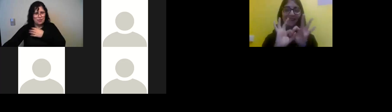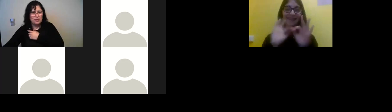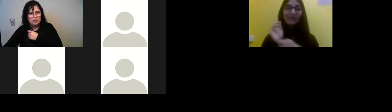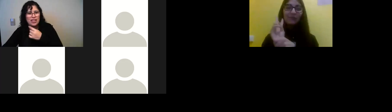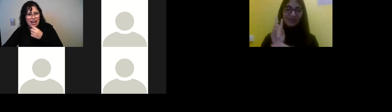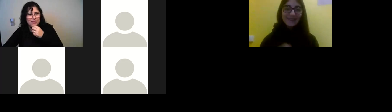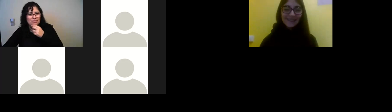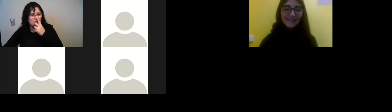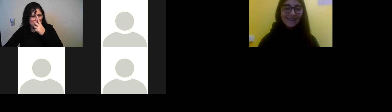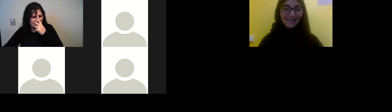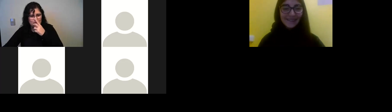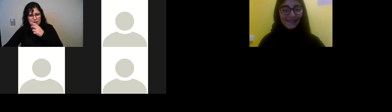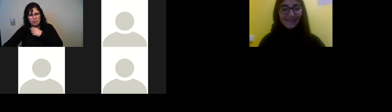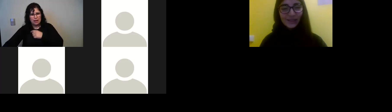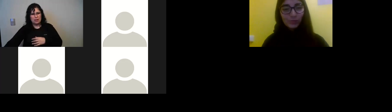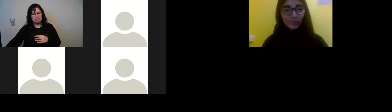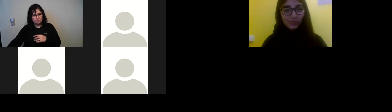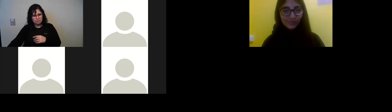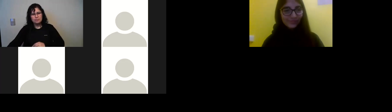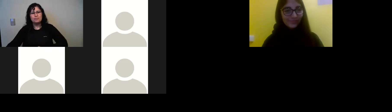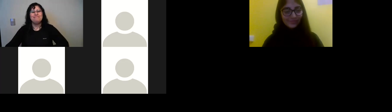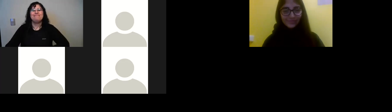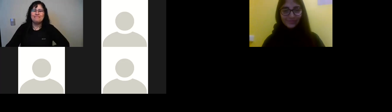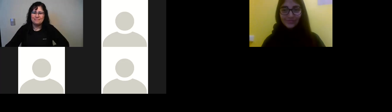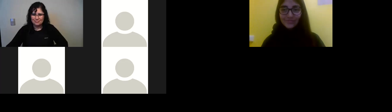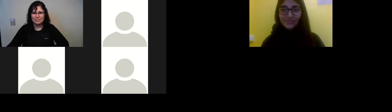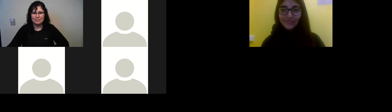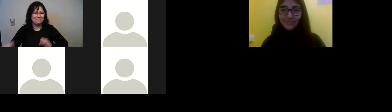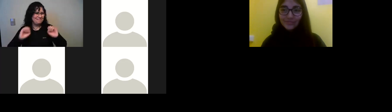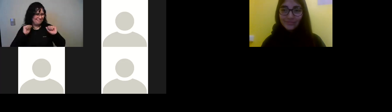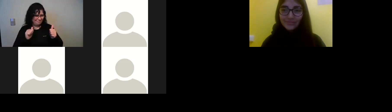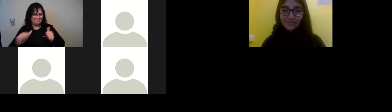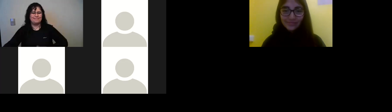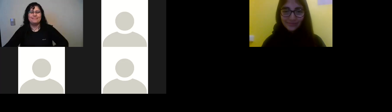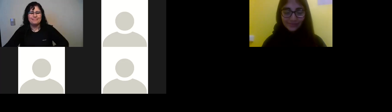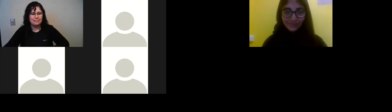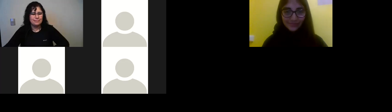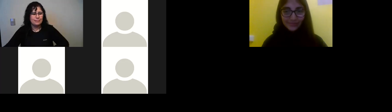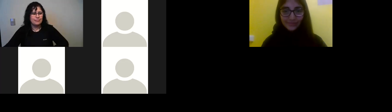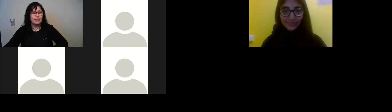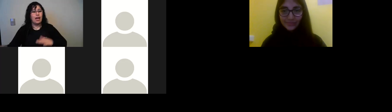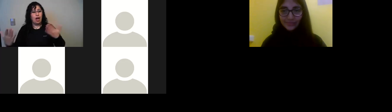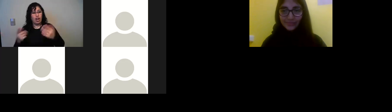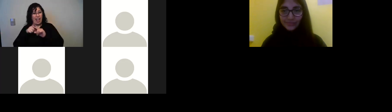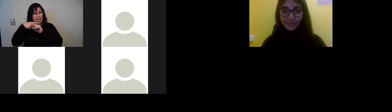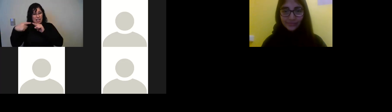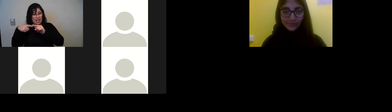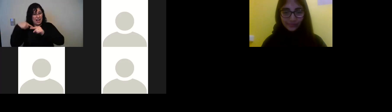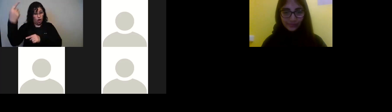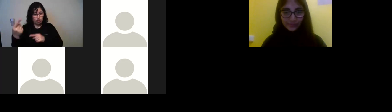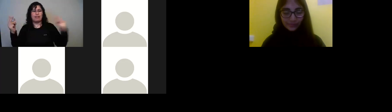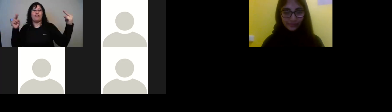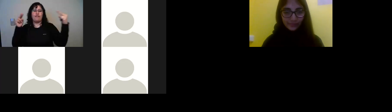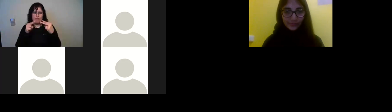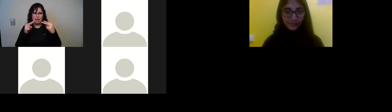Ya, profe, muy claro. Muchas gracias por explicarme. Listo. Entonces, nos vemos la próxima semana. Que tengan un